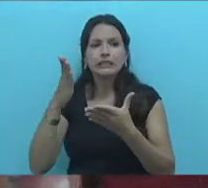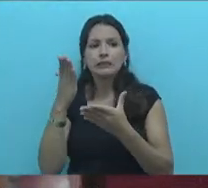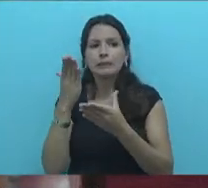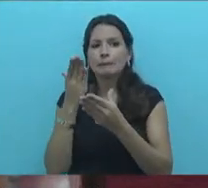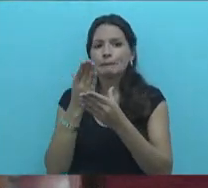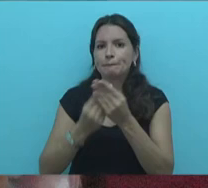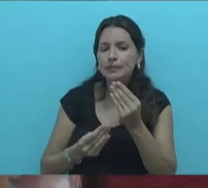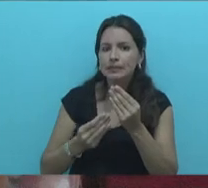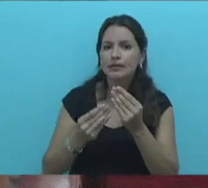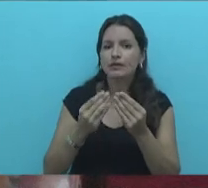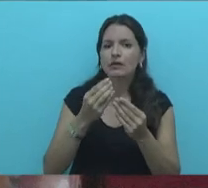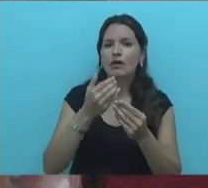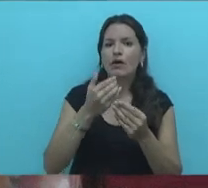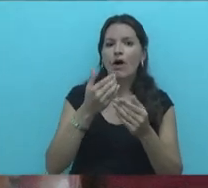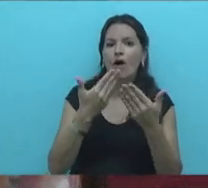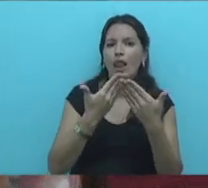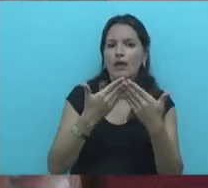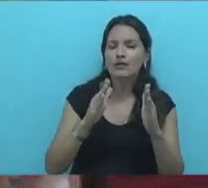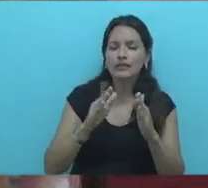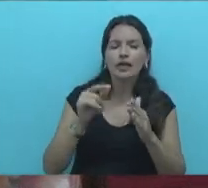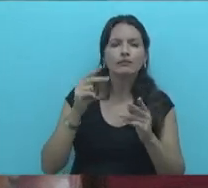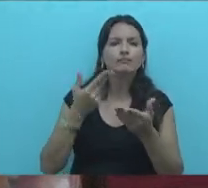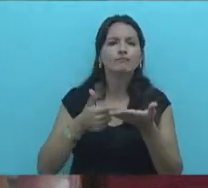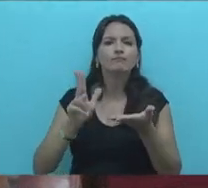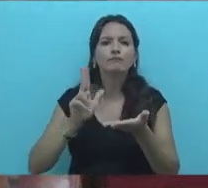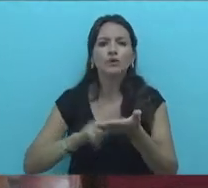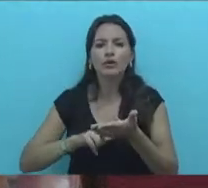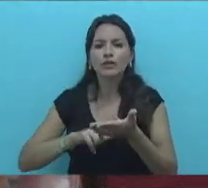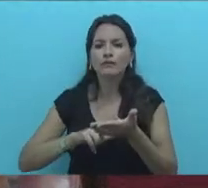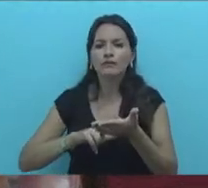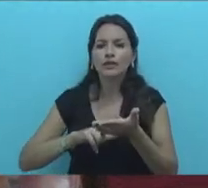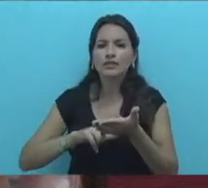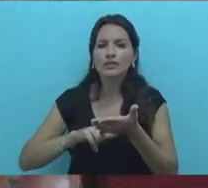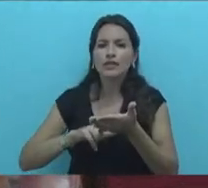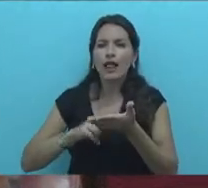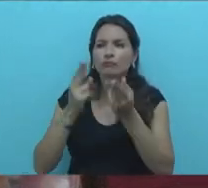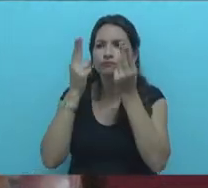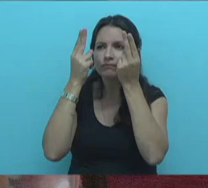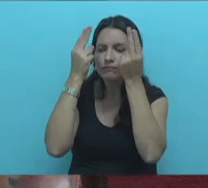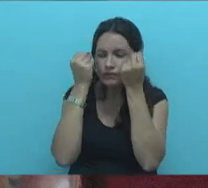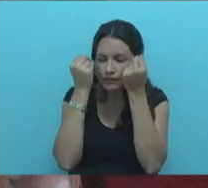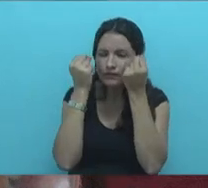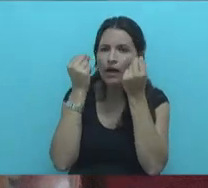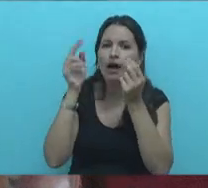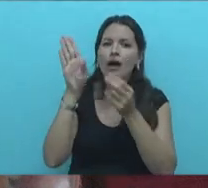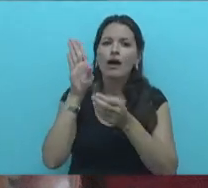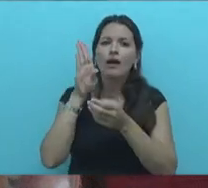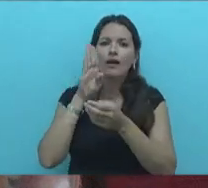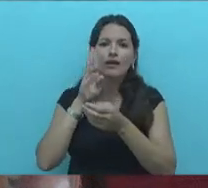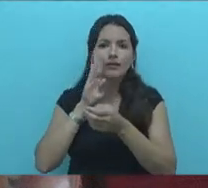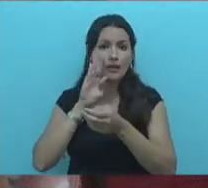un continente dependiente del imperio de turno, en este caso Estados